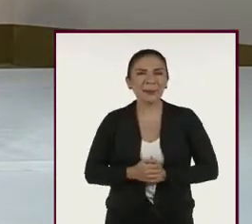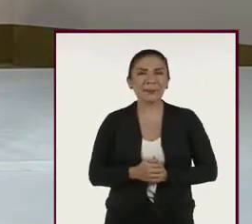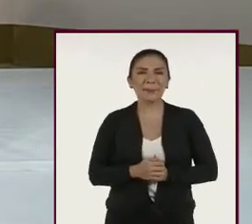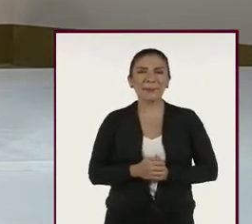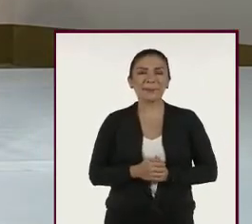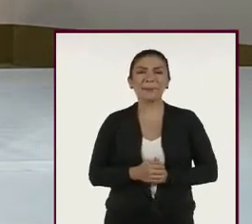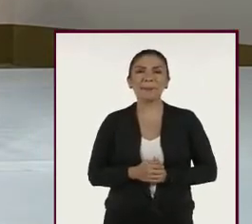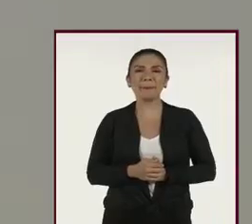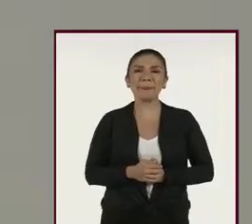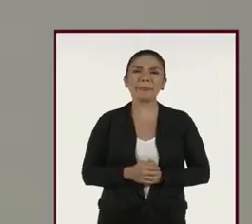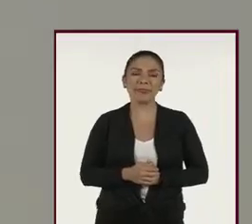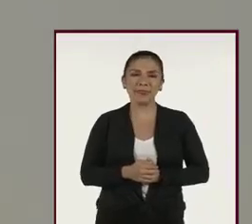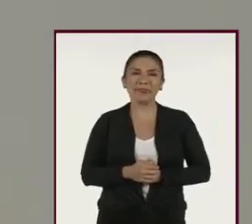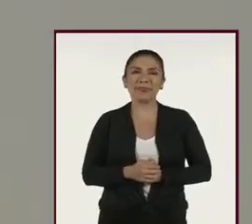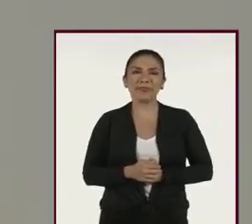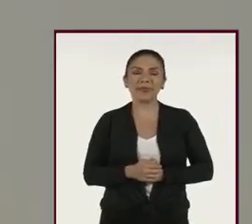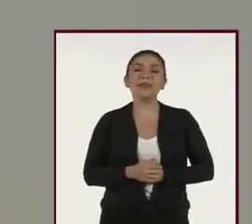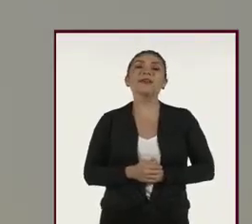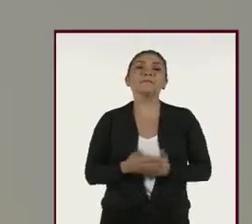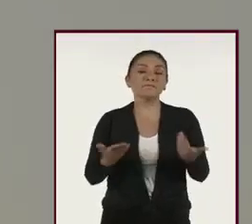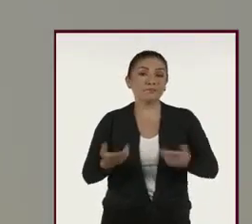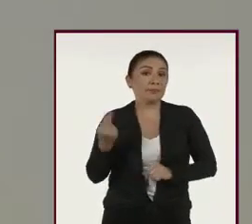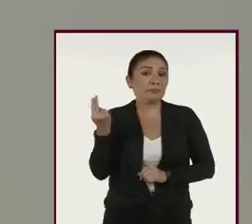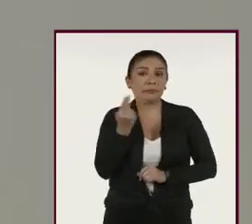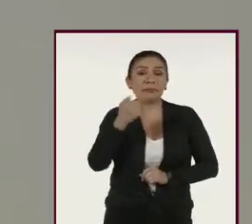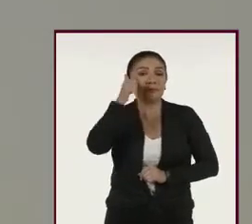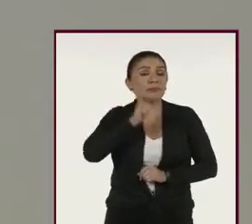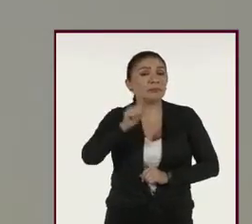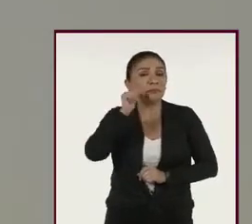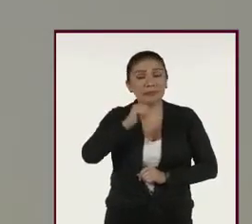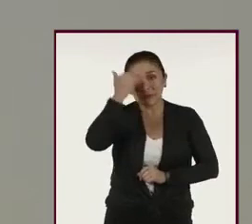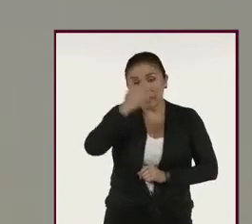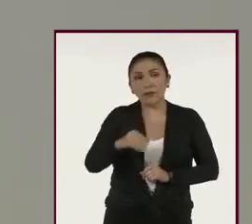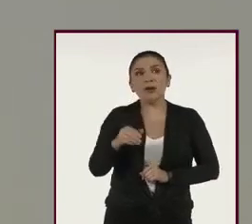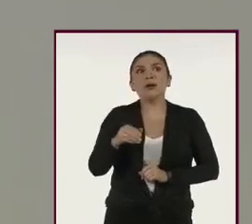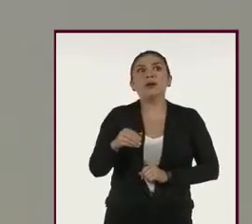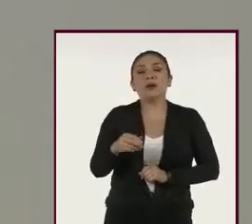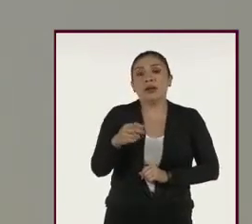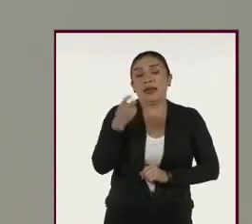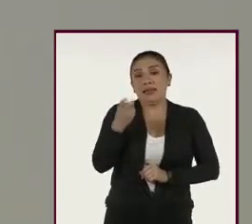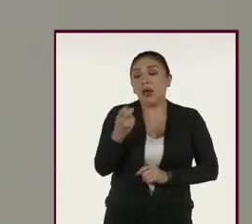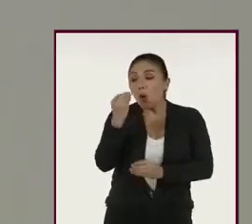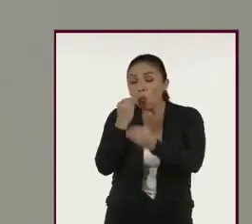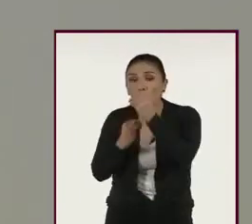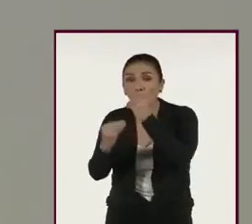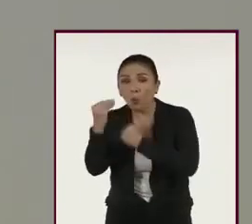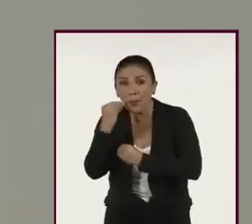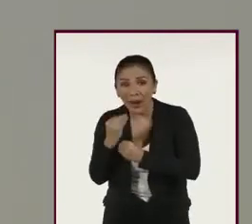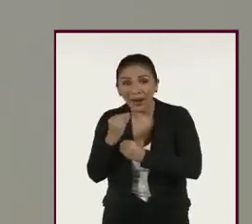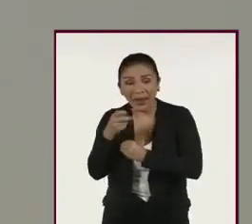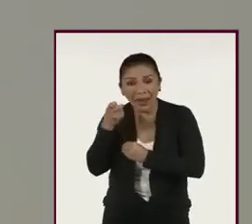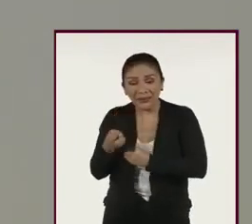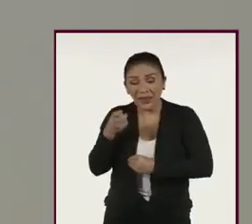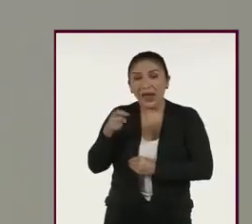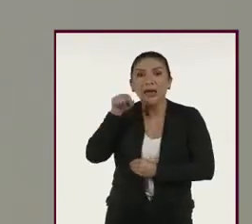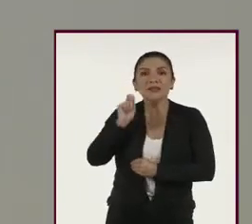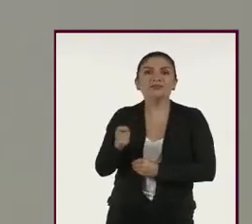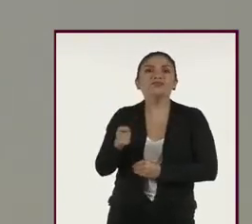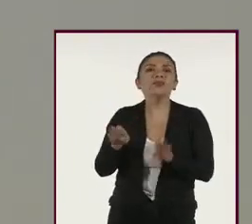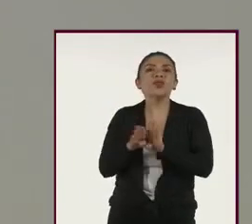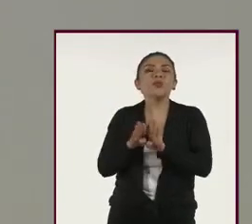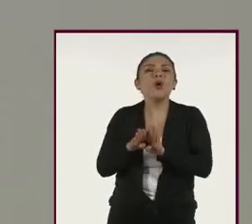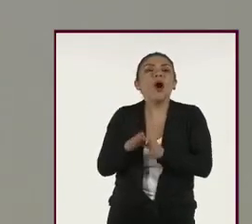despedirnos? Claro que sí. Bueno, necesitamos siempre tener en cuenta a partir de que la ingesta de alimentos, la alimentación en sí es un acto